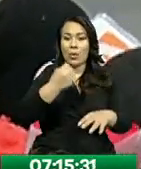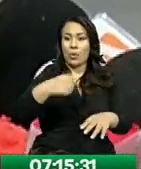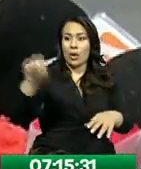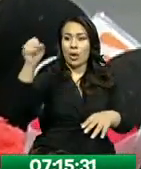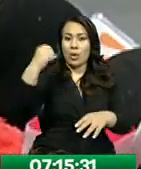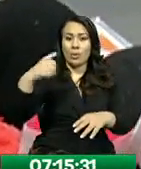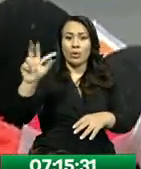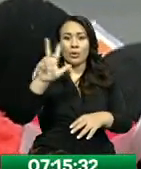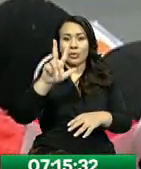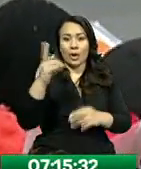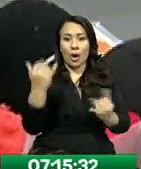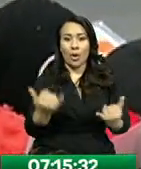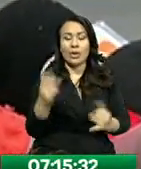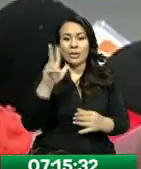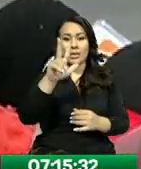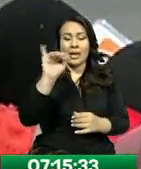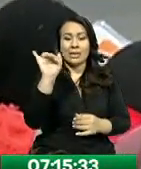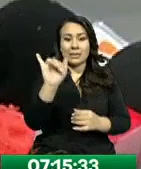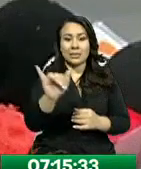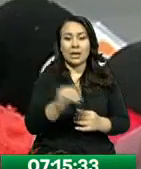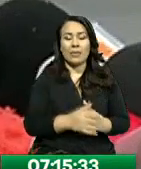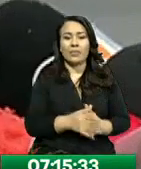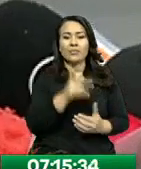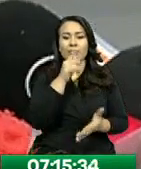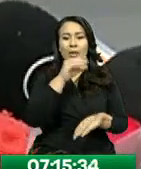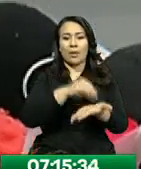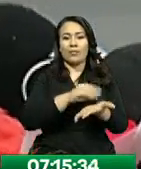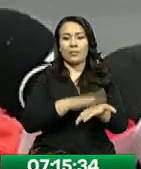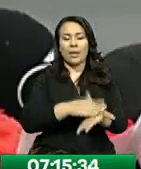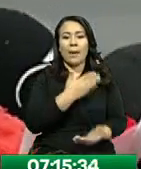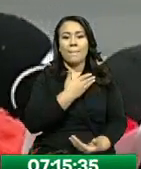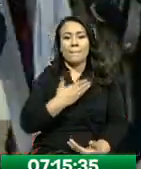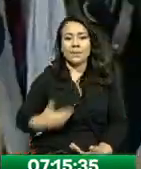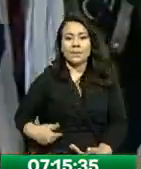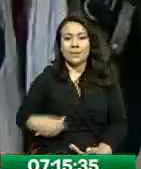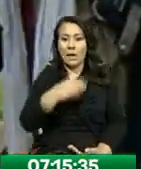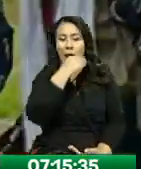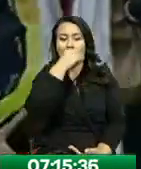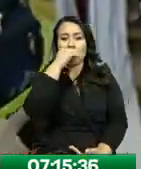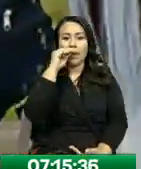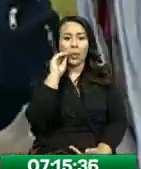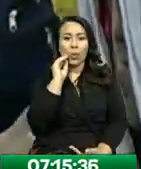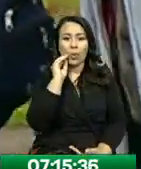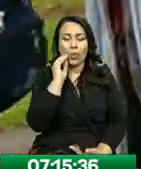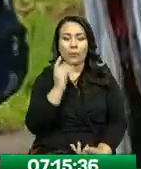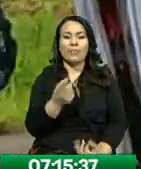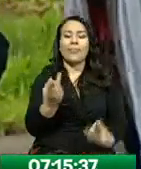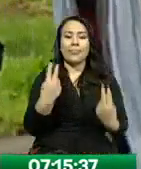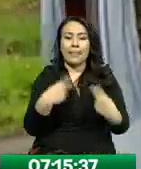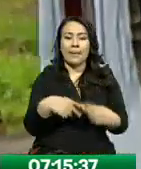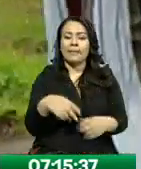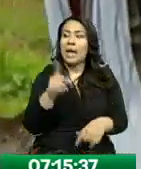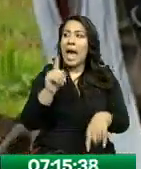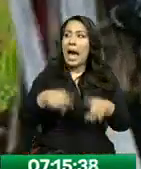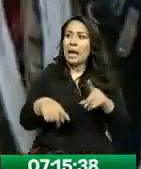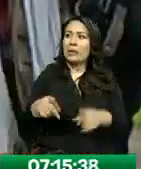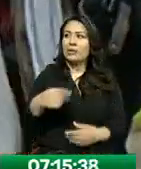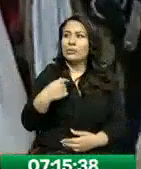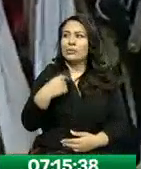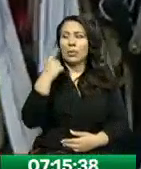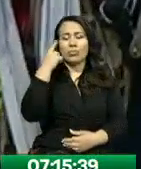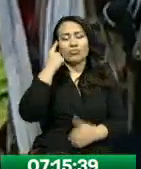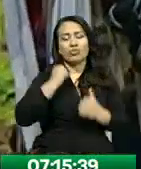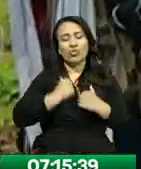hoy y 3 el día sábado, son dispuestos por el gobierno del presidente Nicolás Maduro. No pocos con esa extraña sensación de psicosis